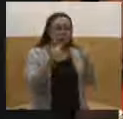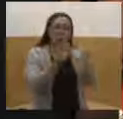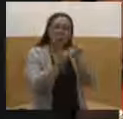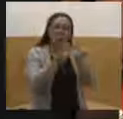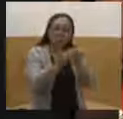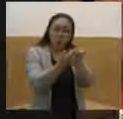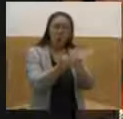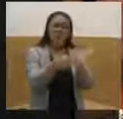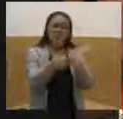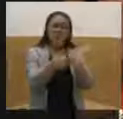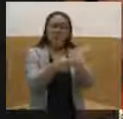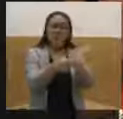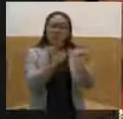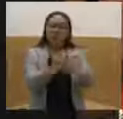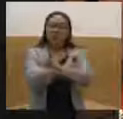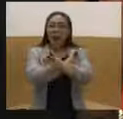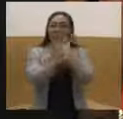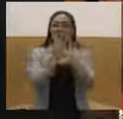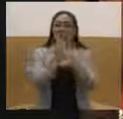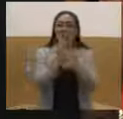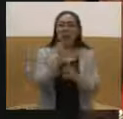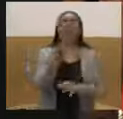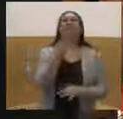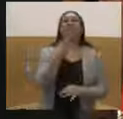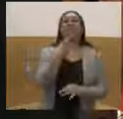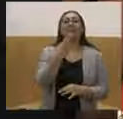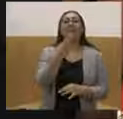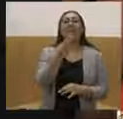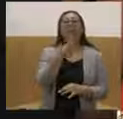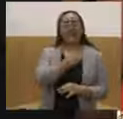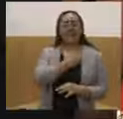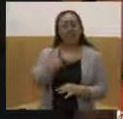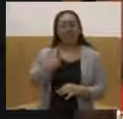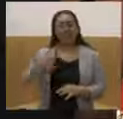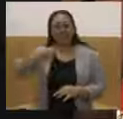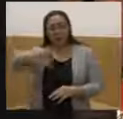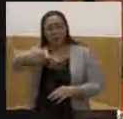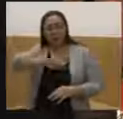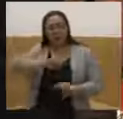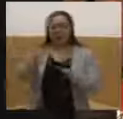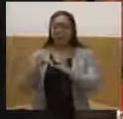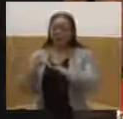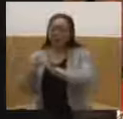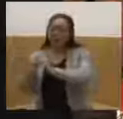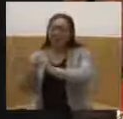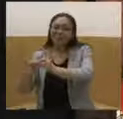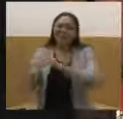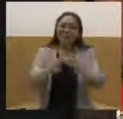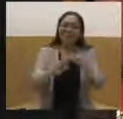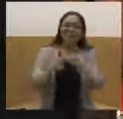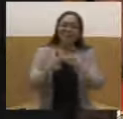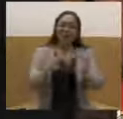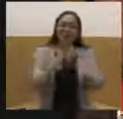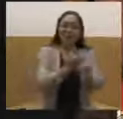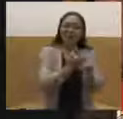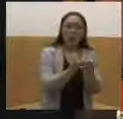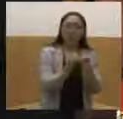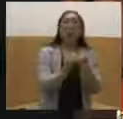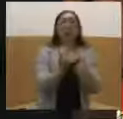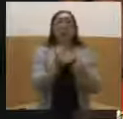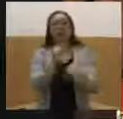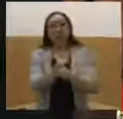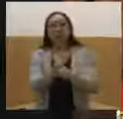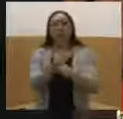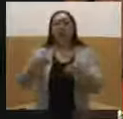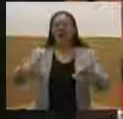y eficaces, que debemos hacer un frente unido con los actores gubernamentales, económicos, sociales, para